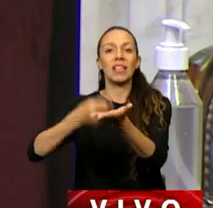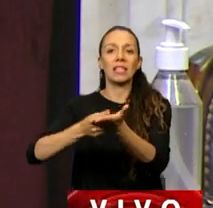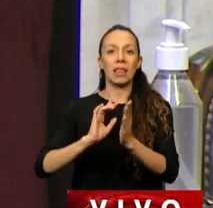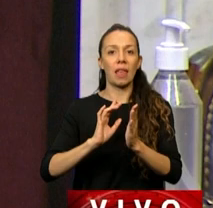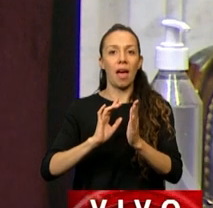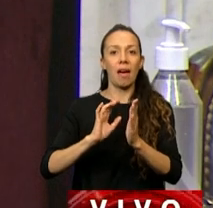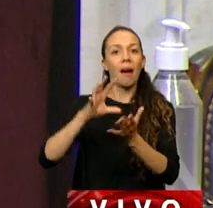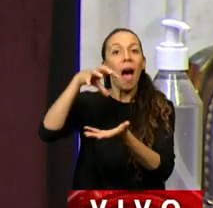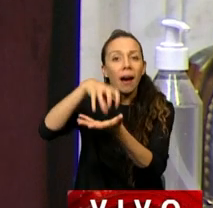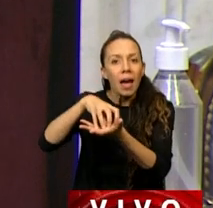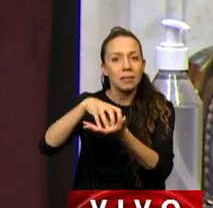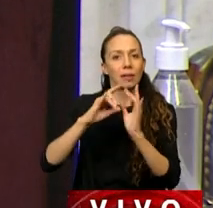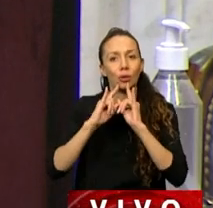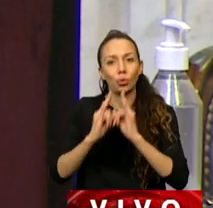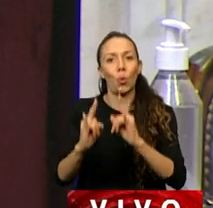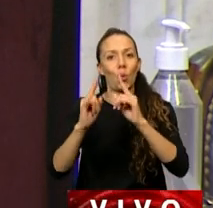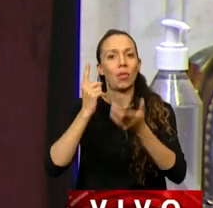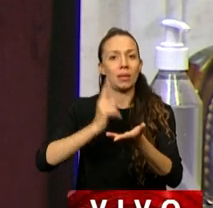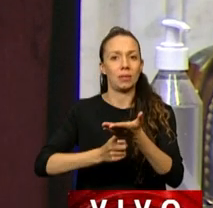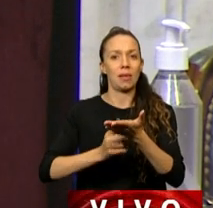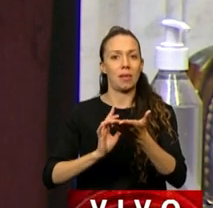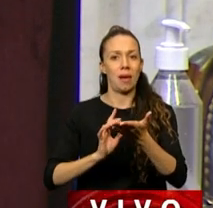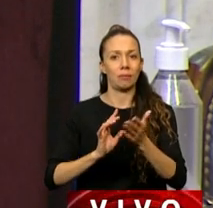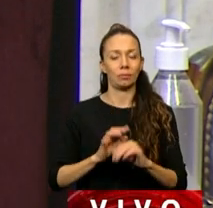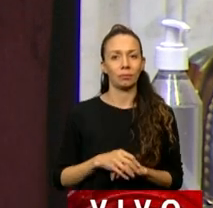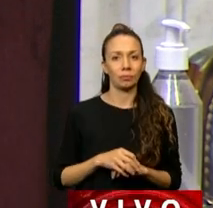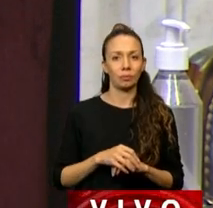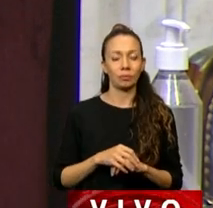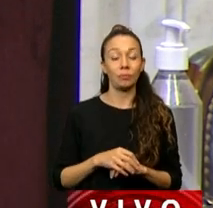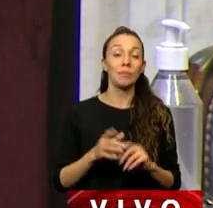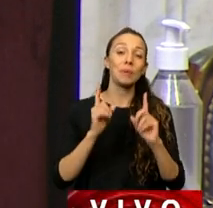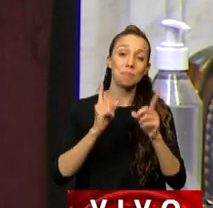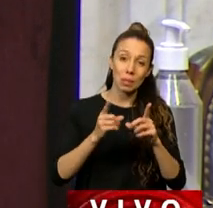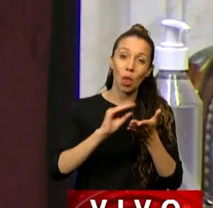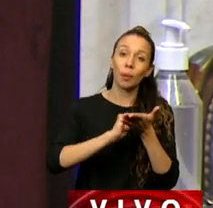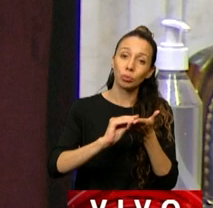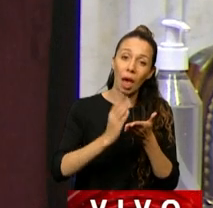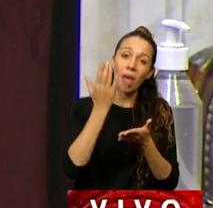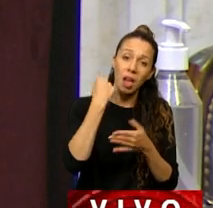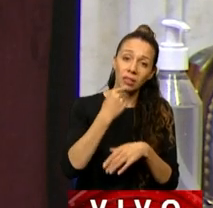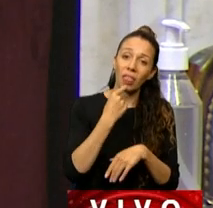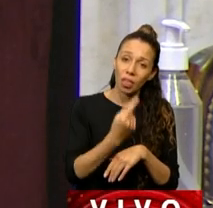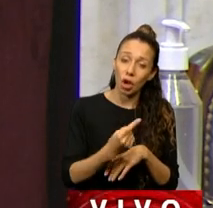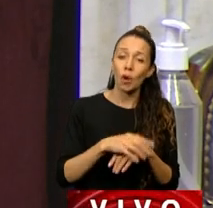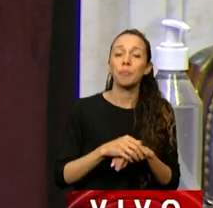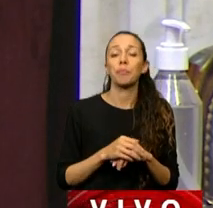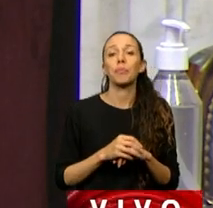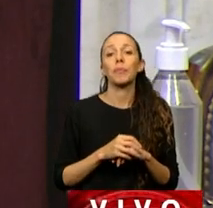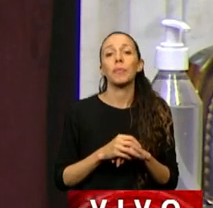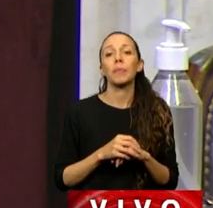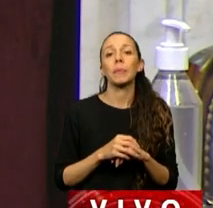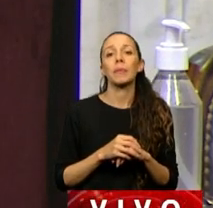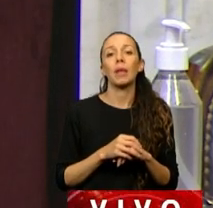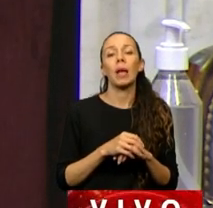agencia. Quería agregar a lo que ya manifestó la diputada, es que hay un estudio